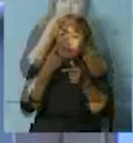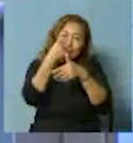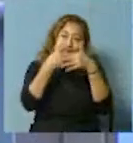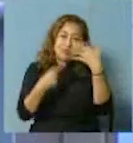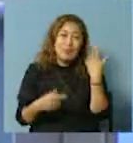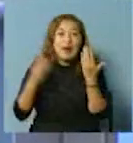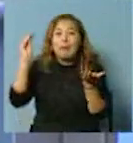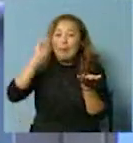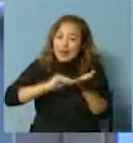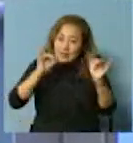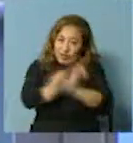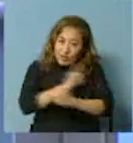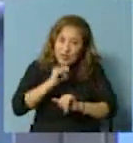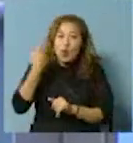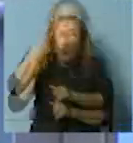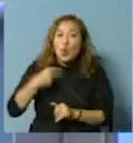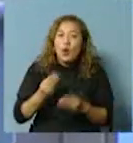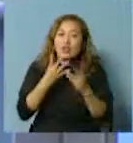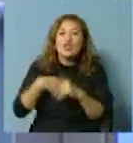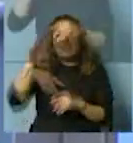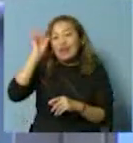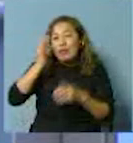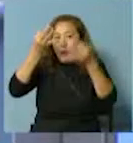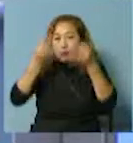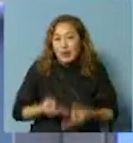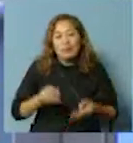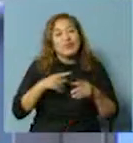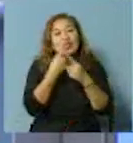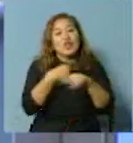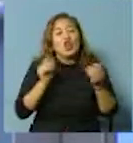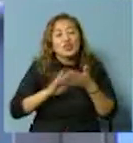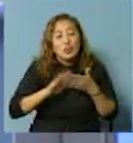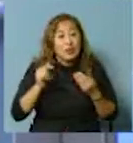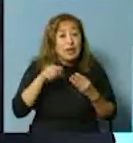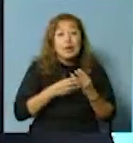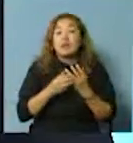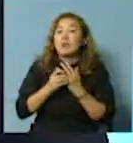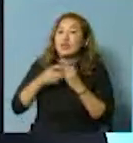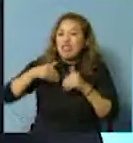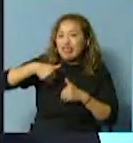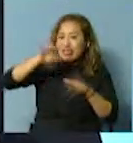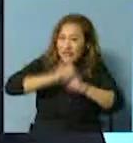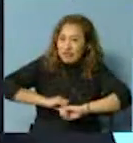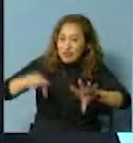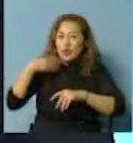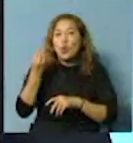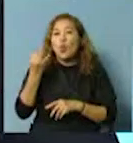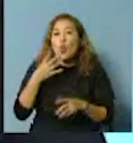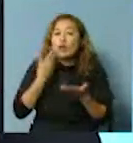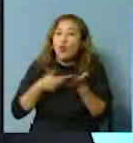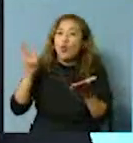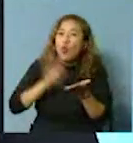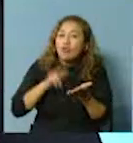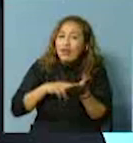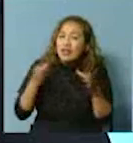vamos a tener todo el detalle una vez de que se tengamos los datos actualizados bien y también vamos a dar a conocer más adelante cuántos renuevan a